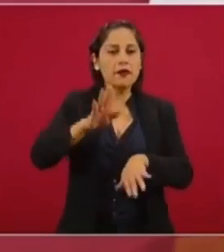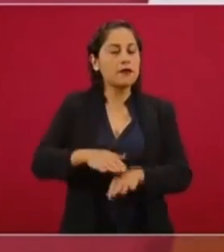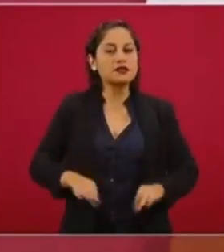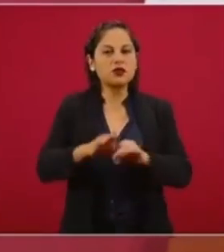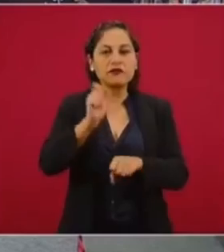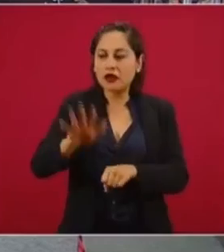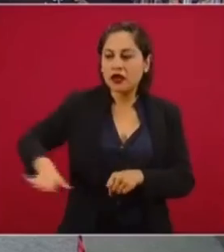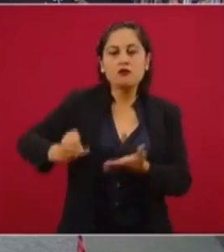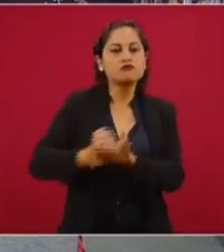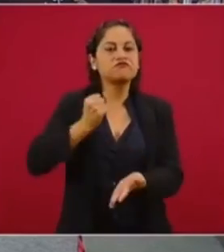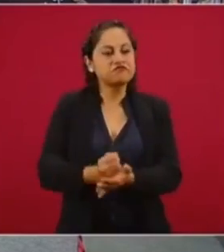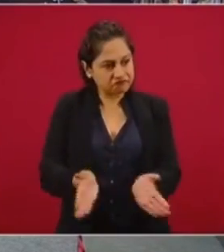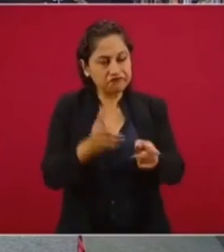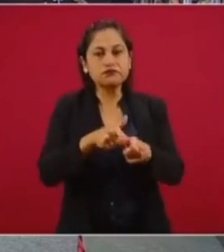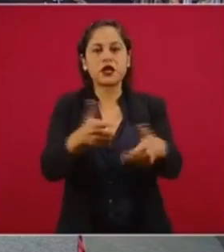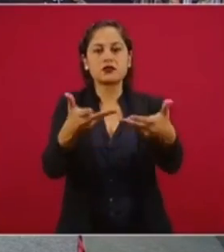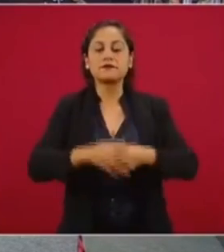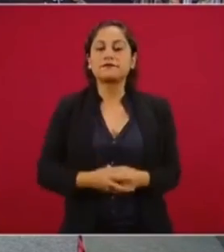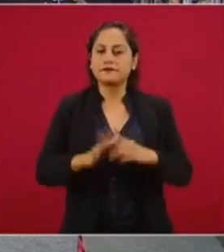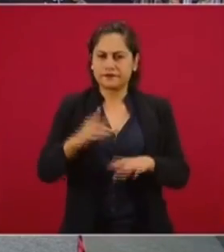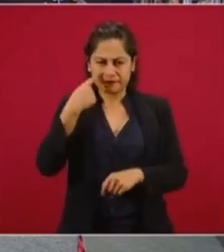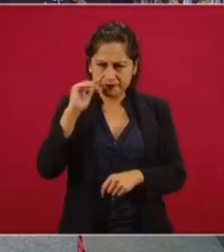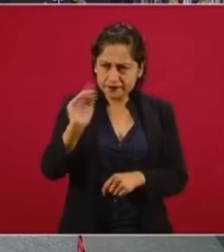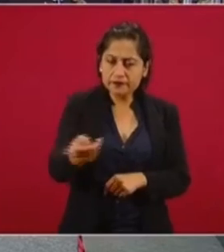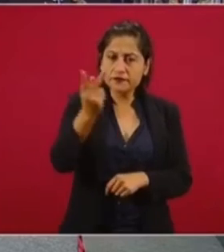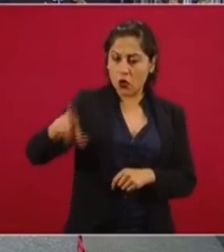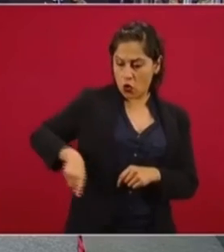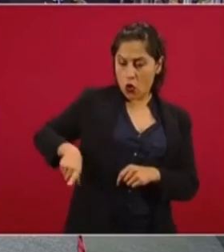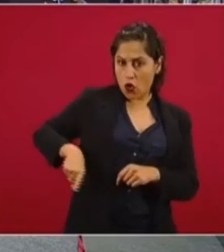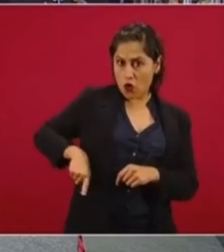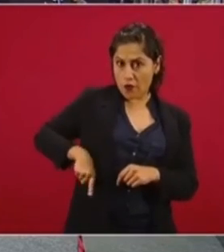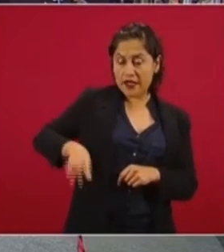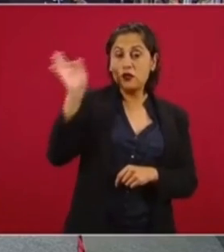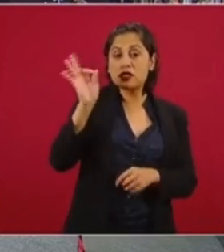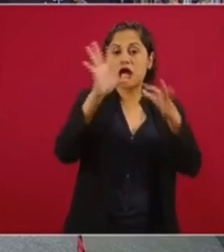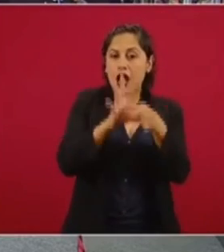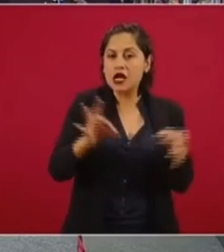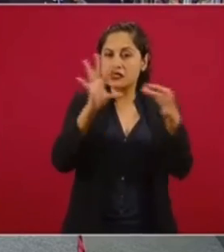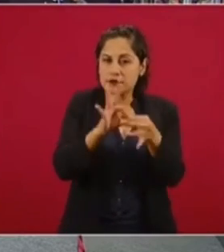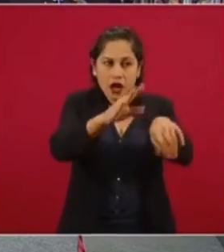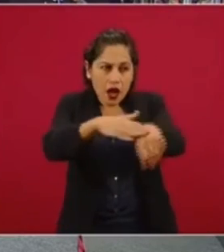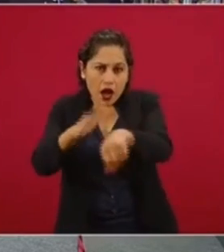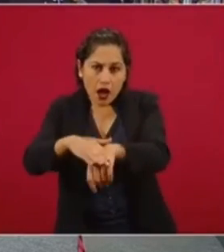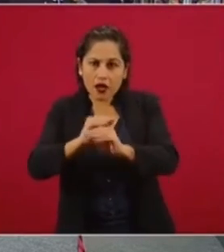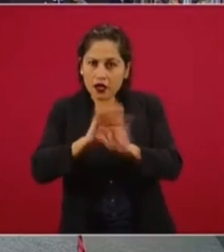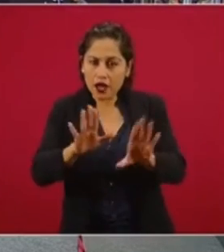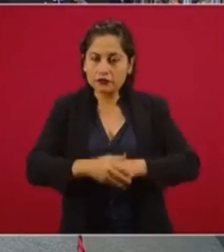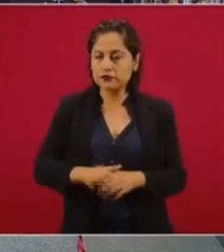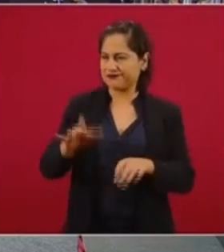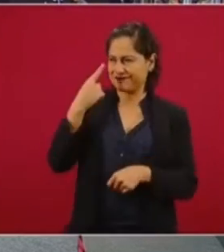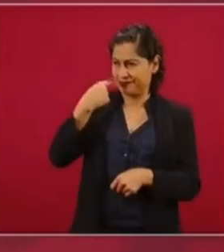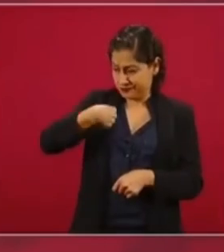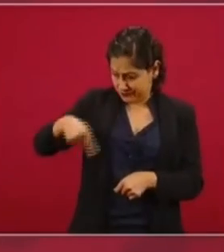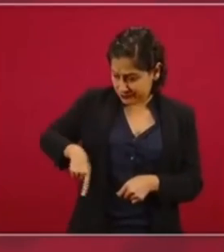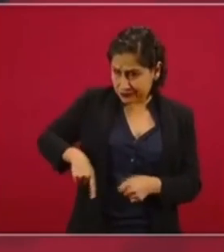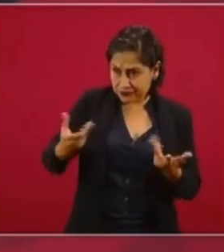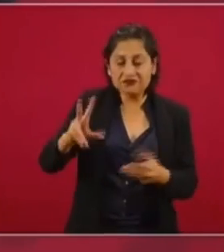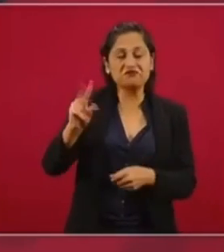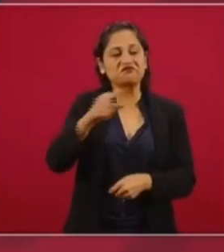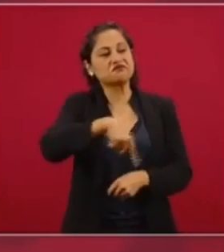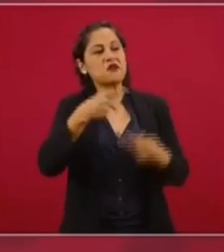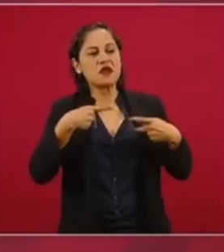¿El gobierno haría esta parte de, digamos, quizá una promoción a esta aclaración que usted señala? La gente misma la va a hacer, en todos lados,